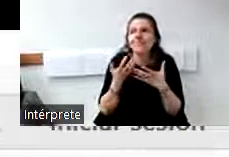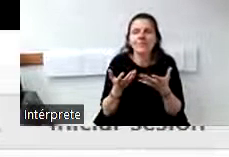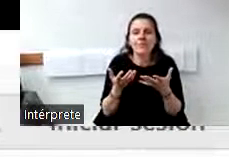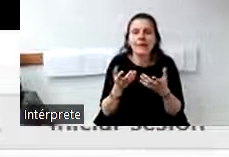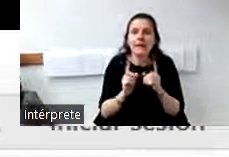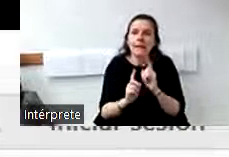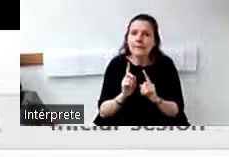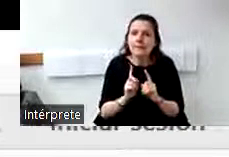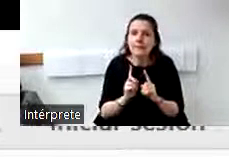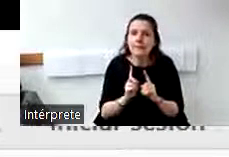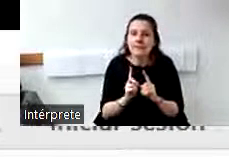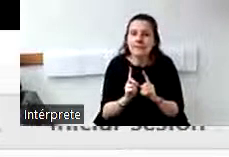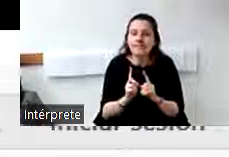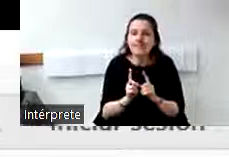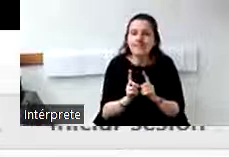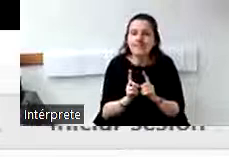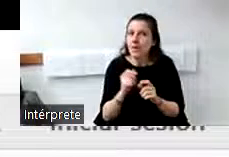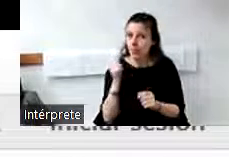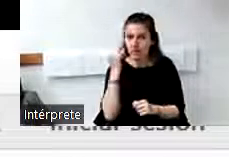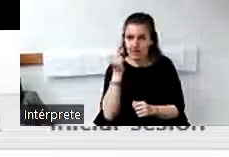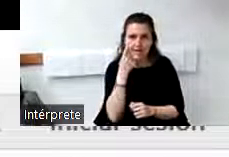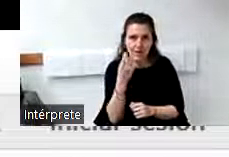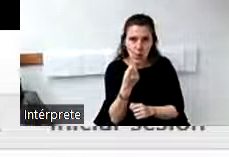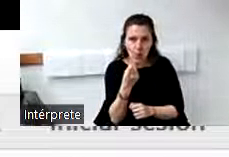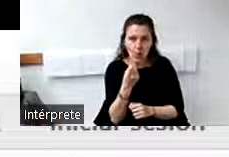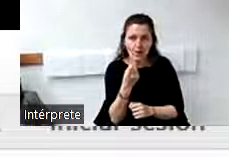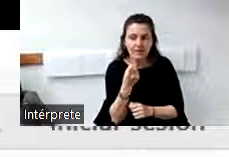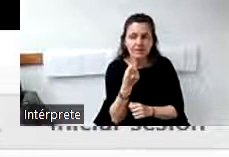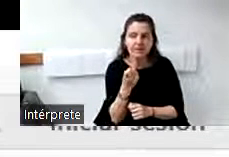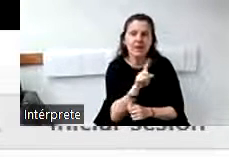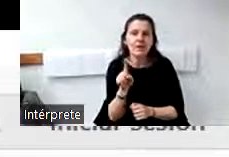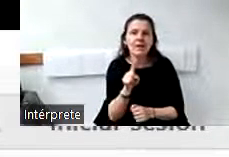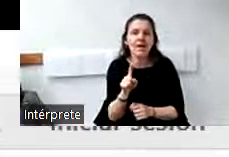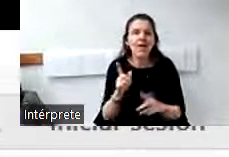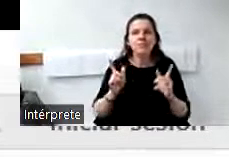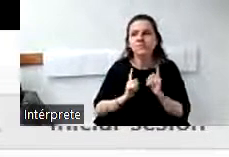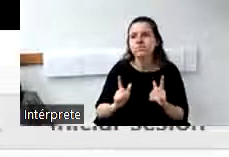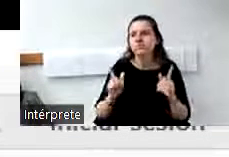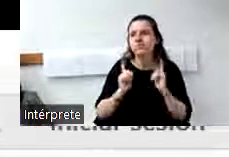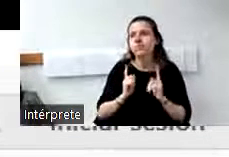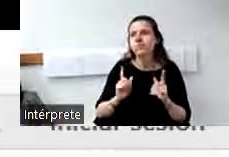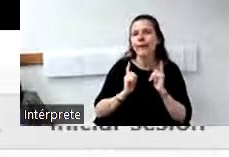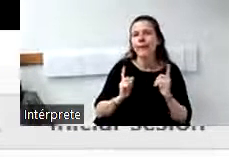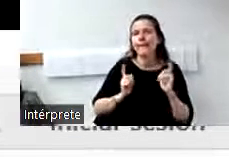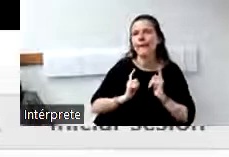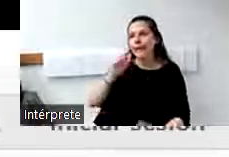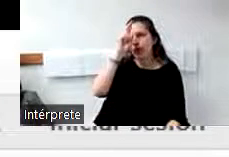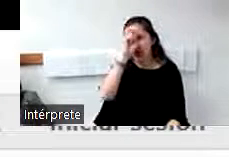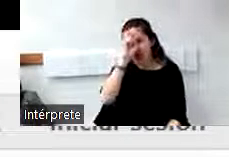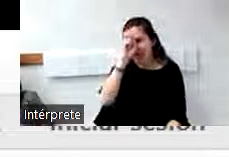debiéramos poder identificar para que no tengan que esperar, porque la espera es lo que les causa muchas veces el